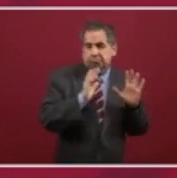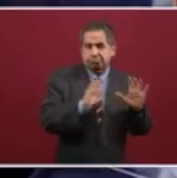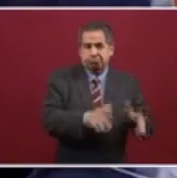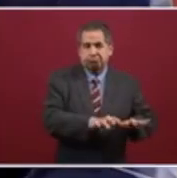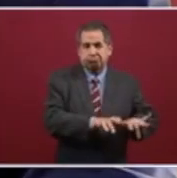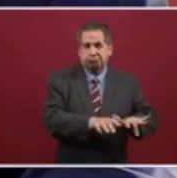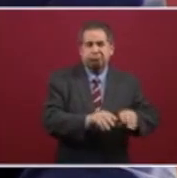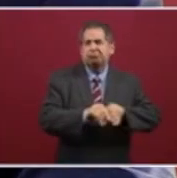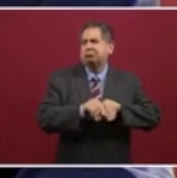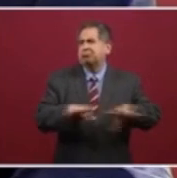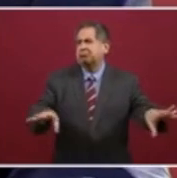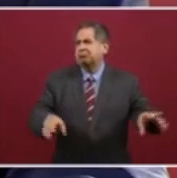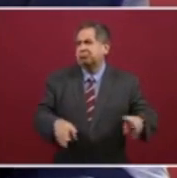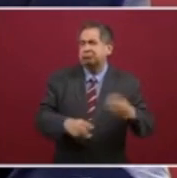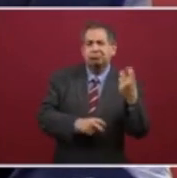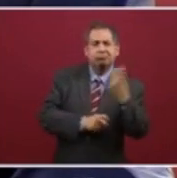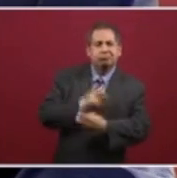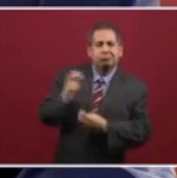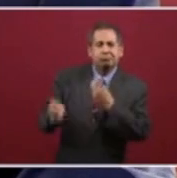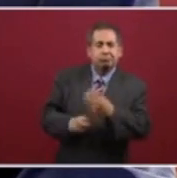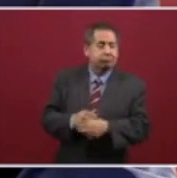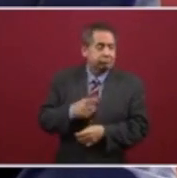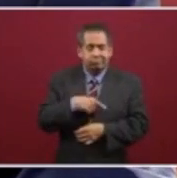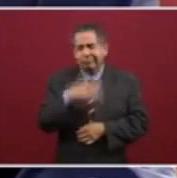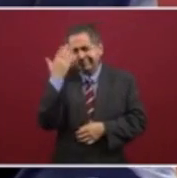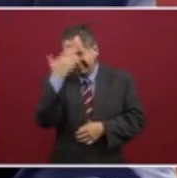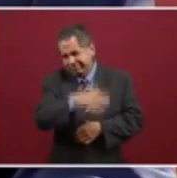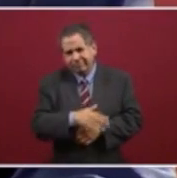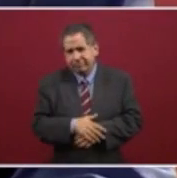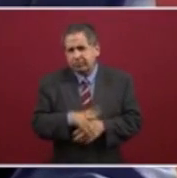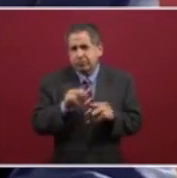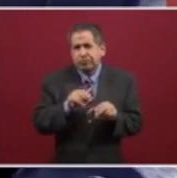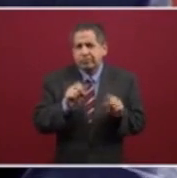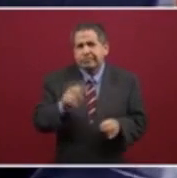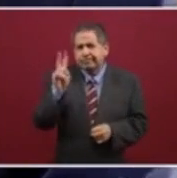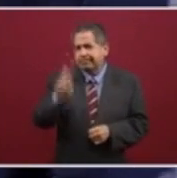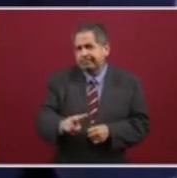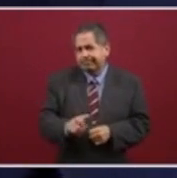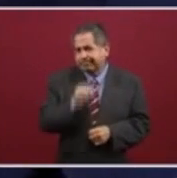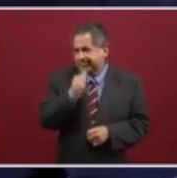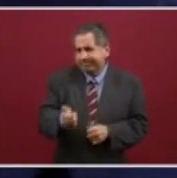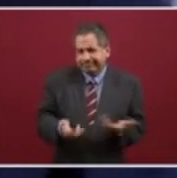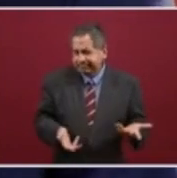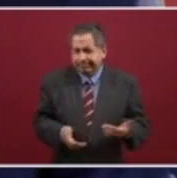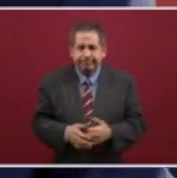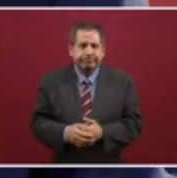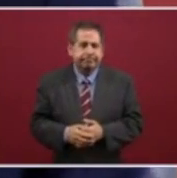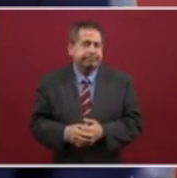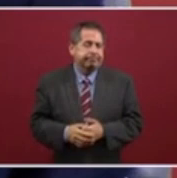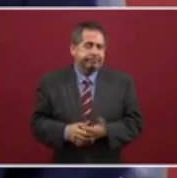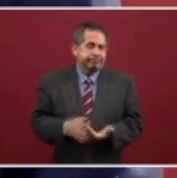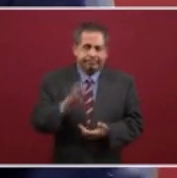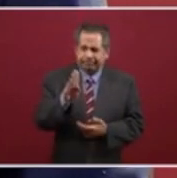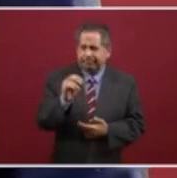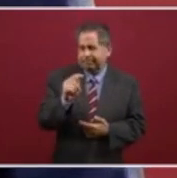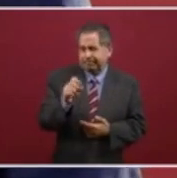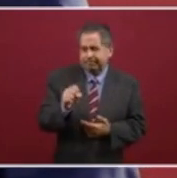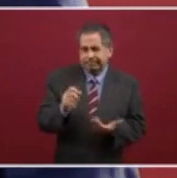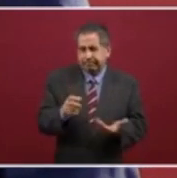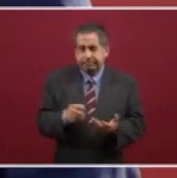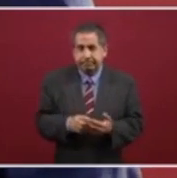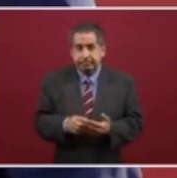redes lo reconocen. Y cuando ha habido alguna